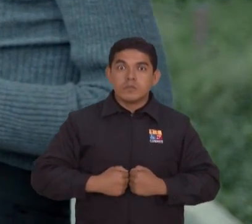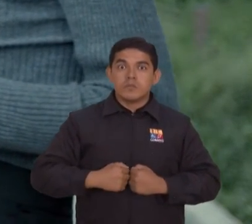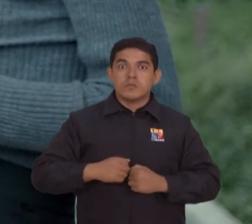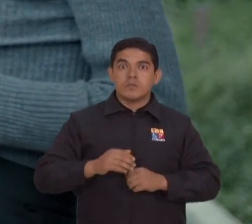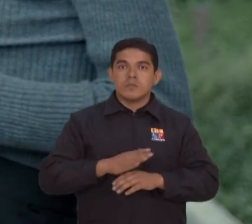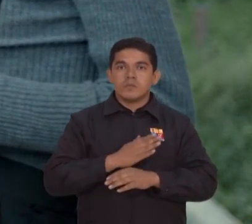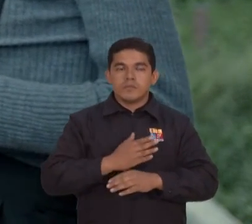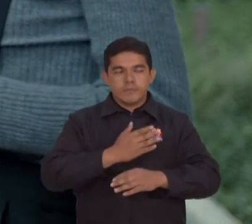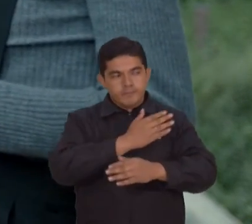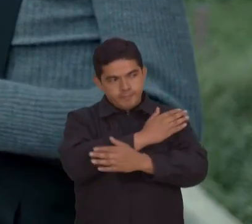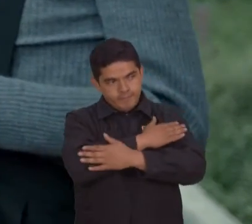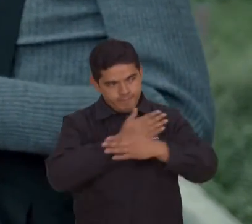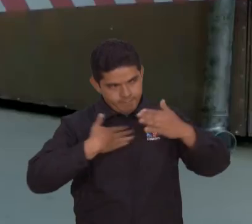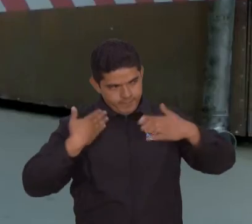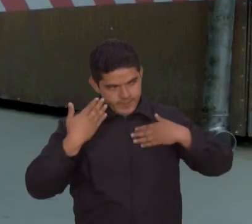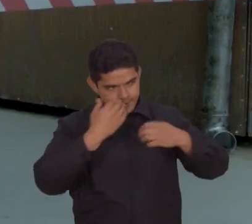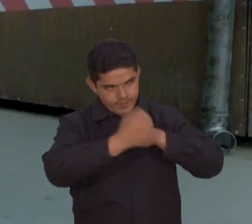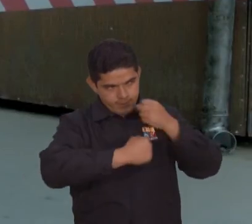Feliz año.